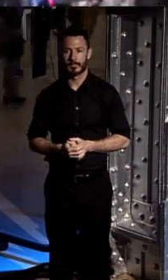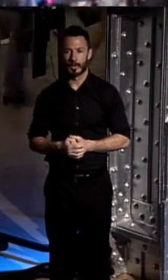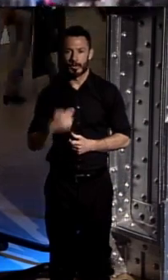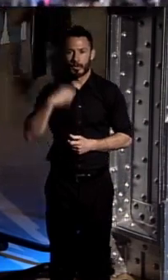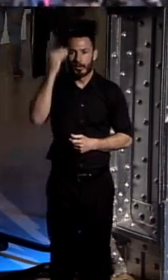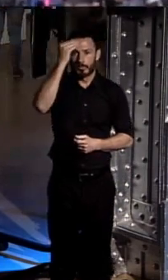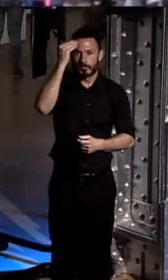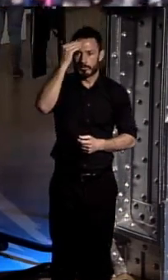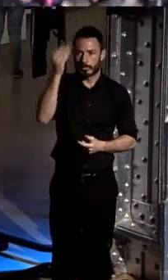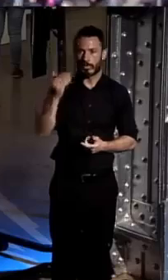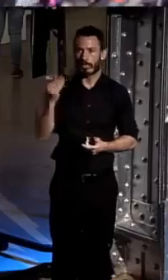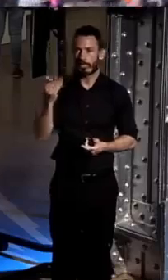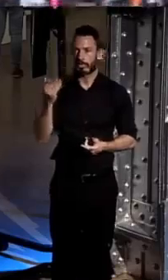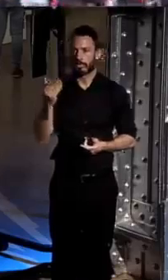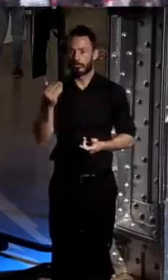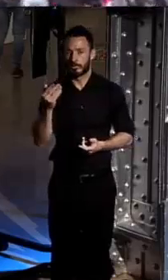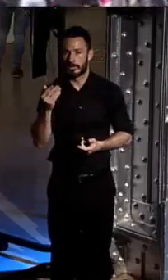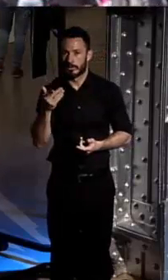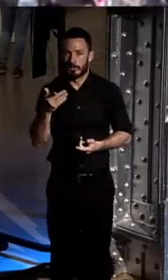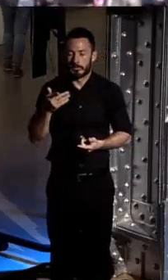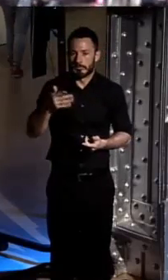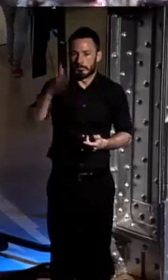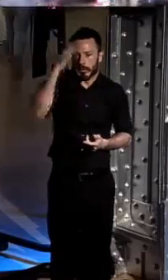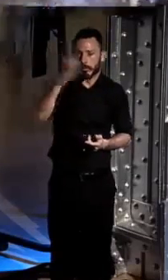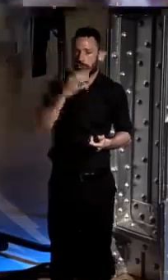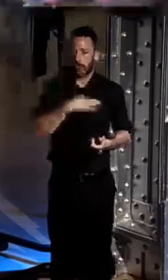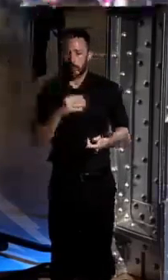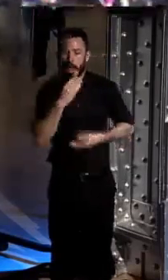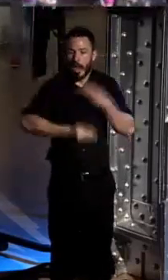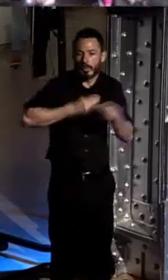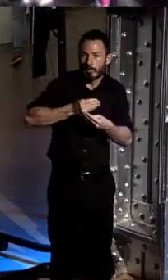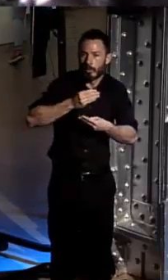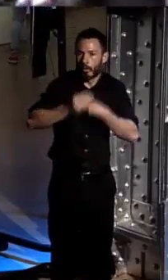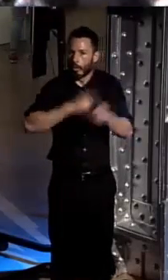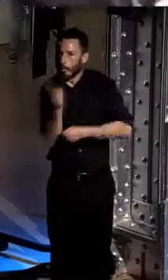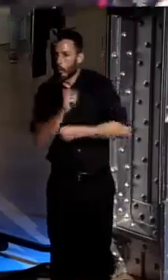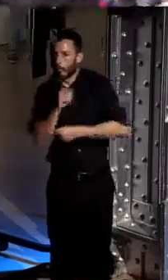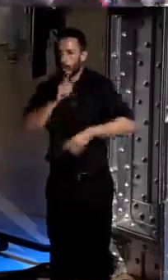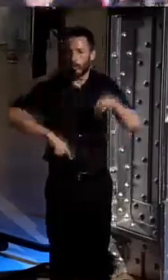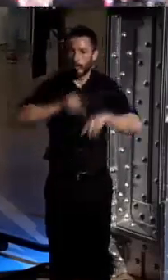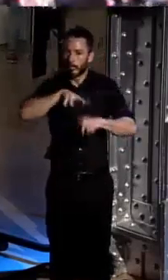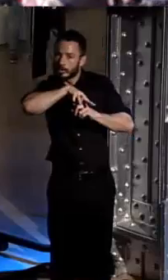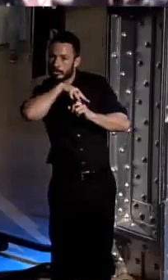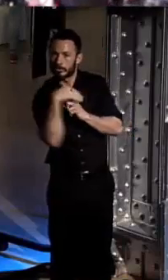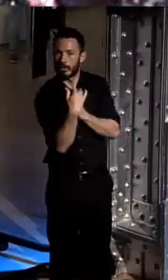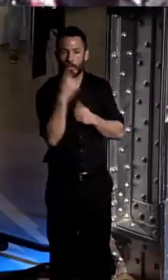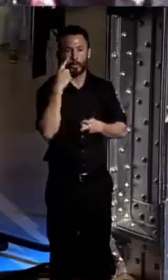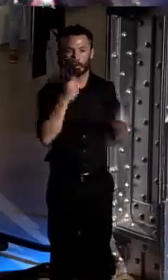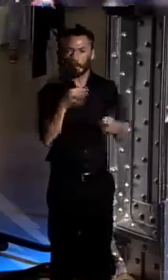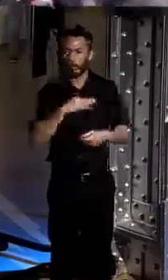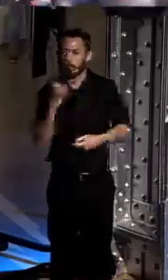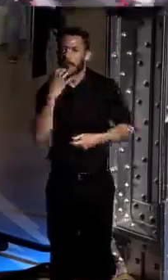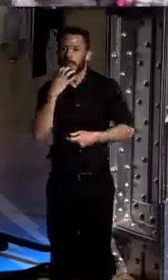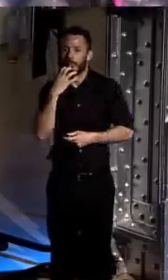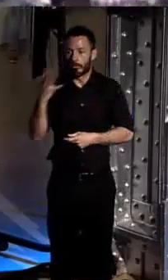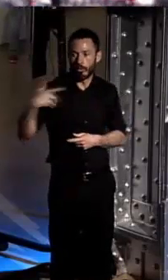Creo que influiría bastante porque podríamos controlar qué hacemos y qué no hacemos según ciertas circunstancias que nos pasen. Ejemplo, cómo actuar